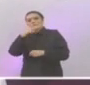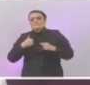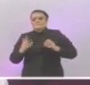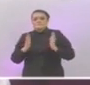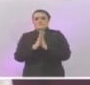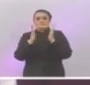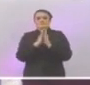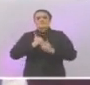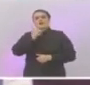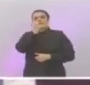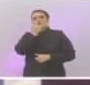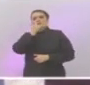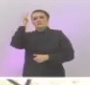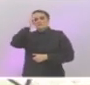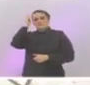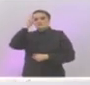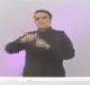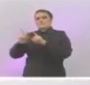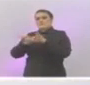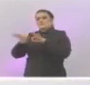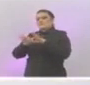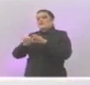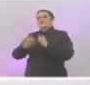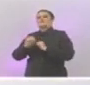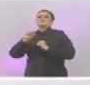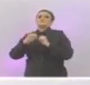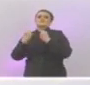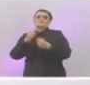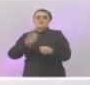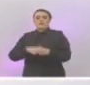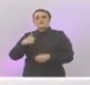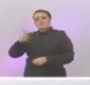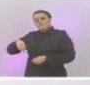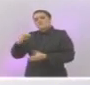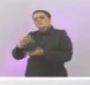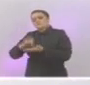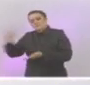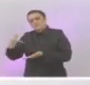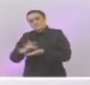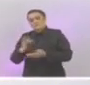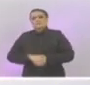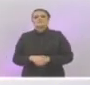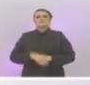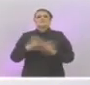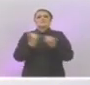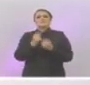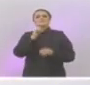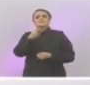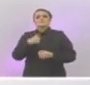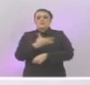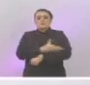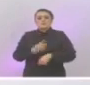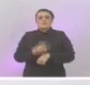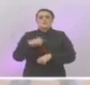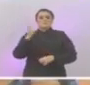participación de estudiantes de psicología y de trabajo social, a los cuales les estoy muy agradecido. También en coordinación con